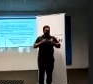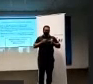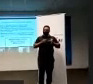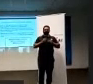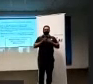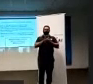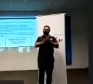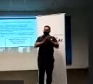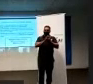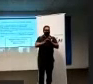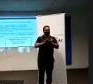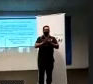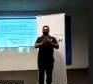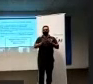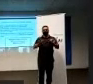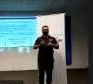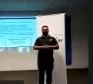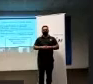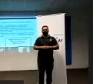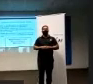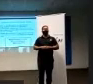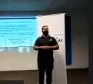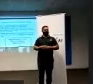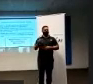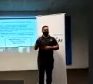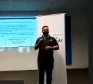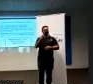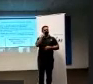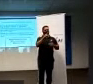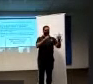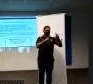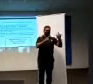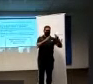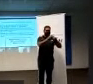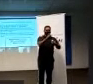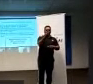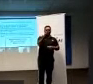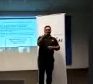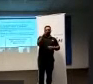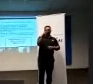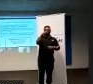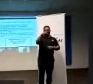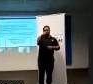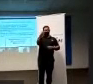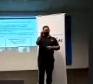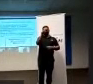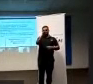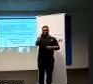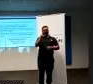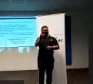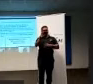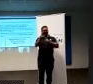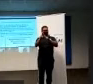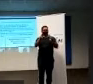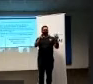tras 2 dosis de la vacuna con un intervalo de 21 días entre las dosis fue de 95%.